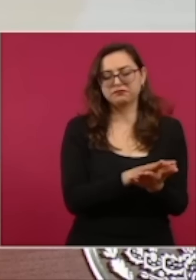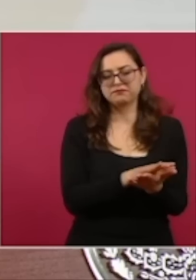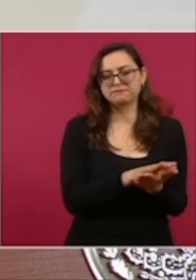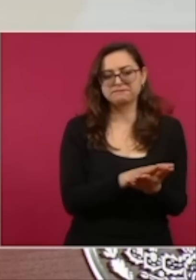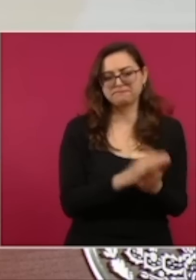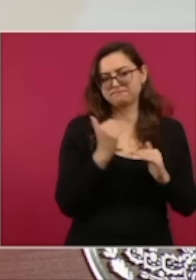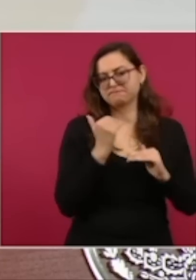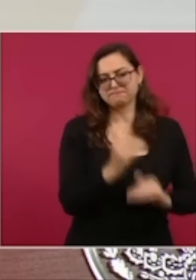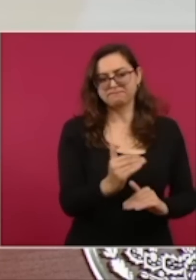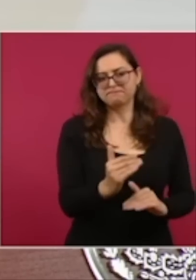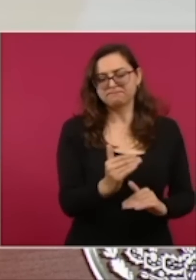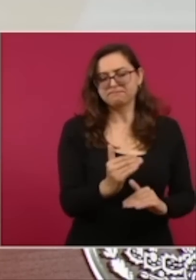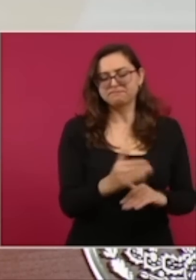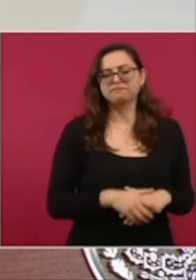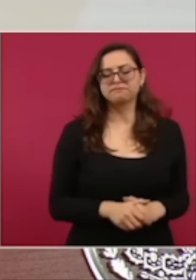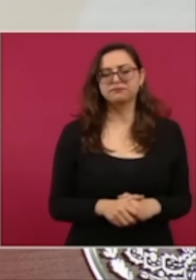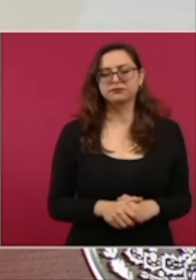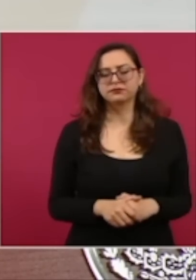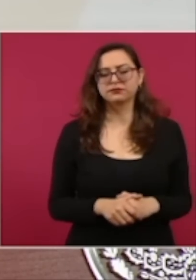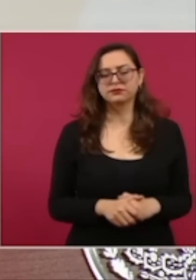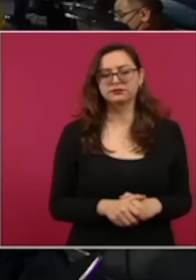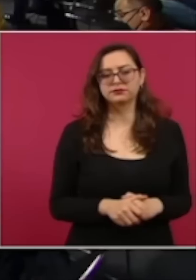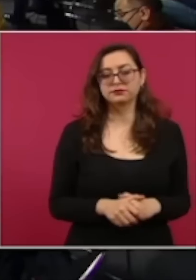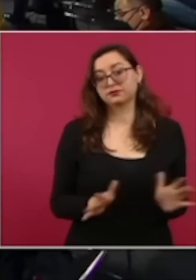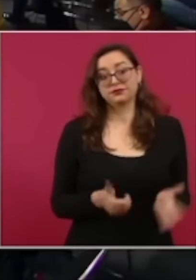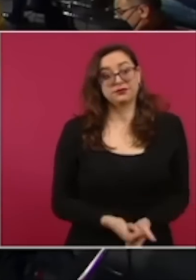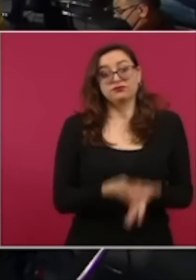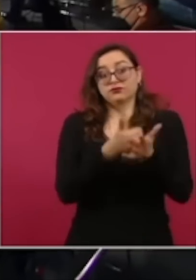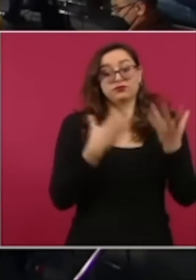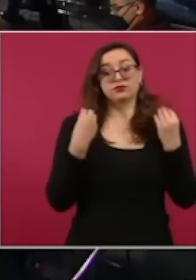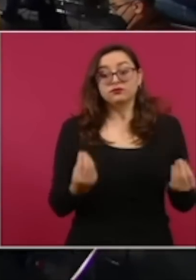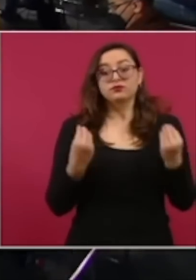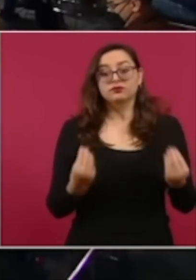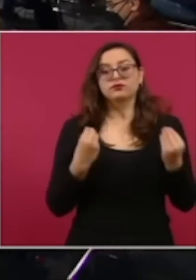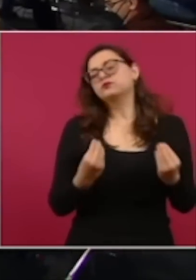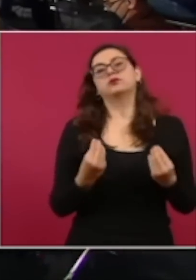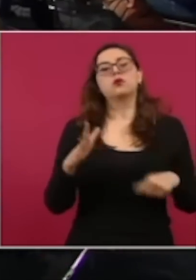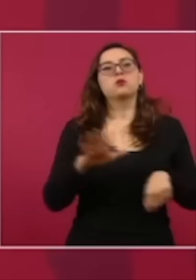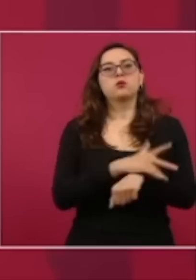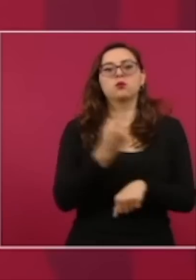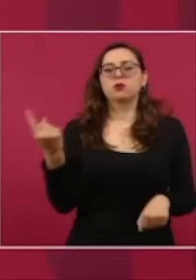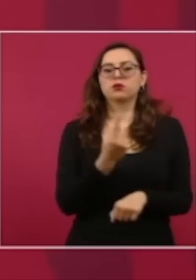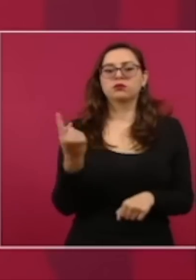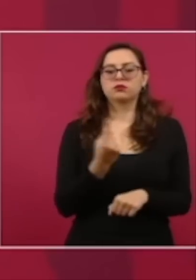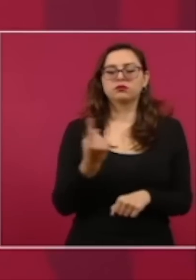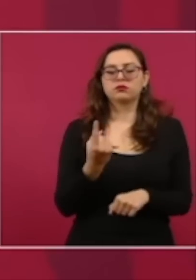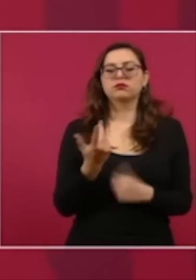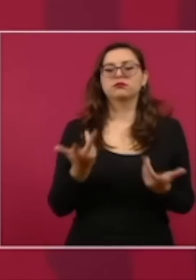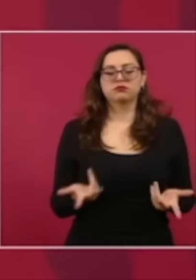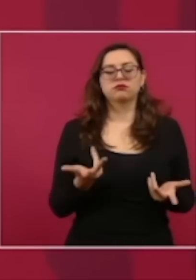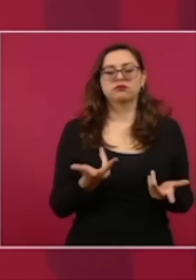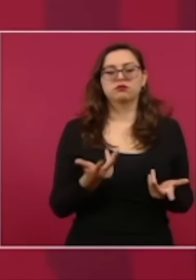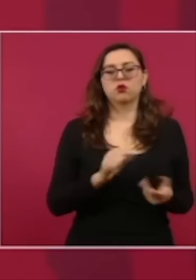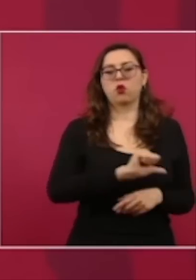límite, esto ayudaría muchísimo porque se le da oportunidad